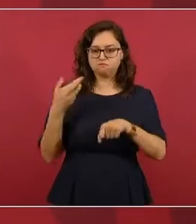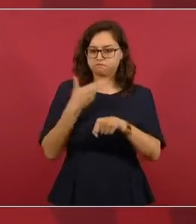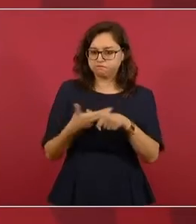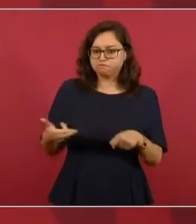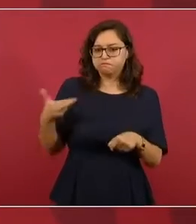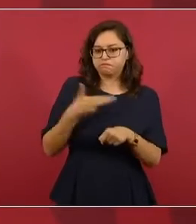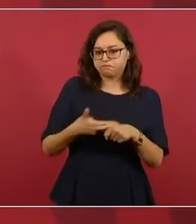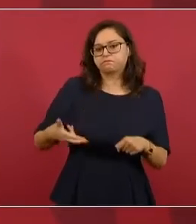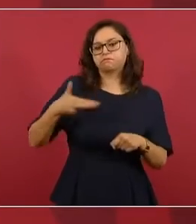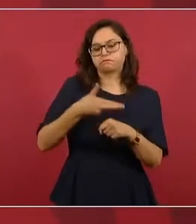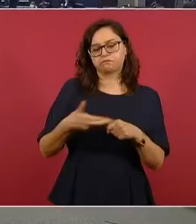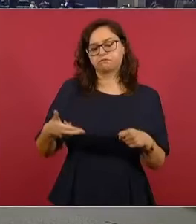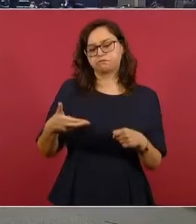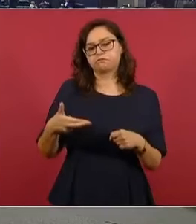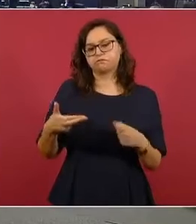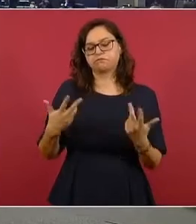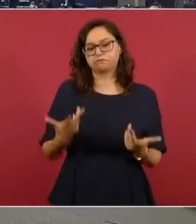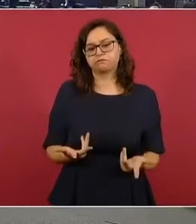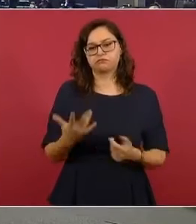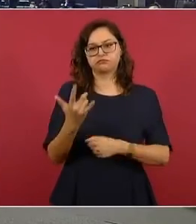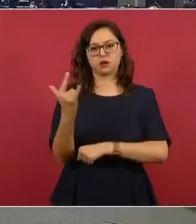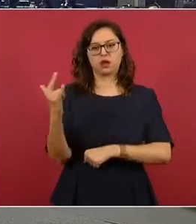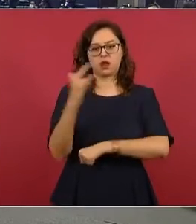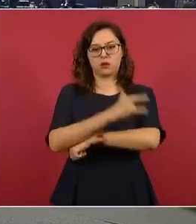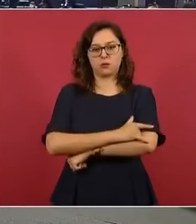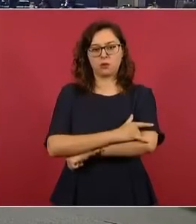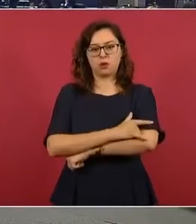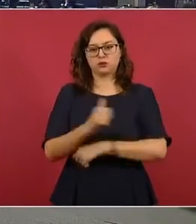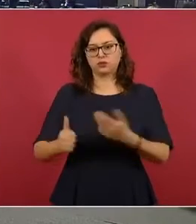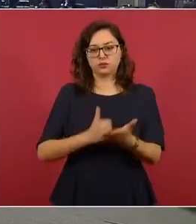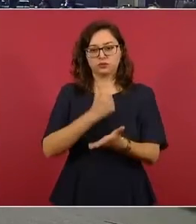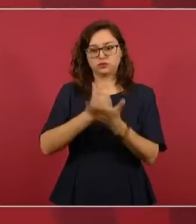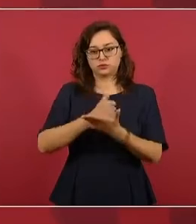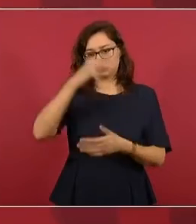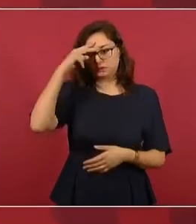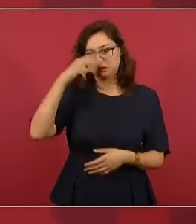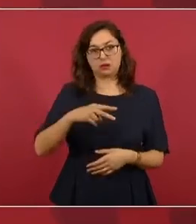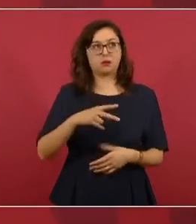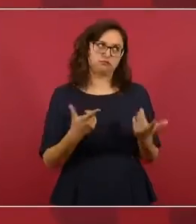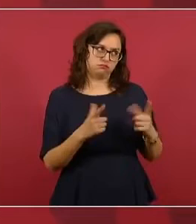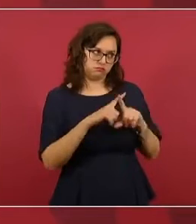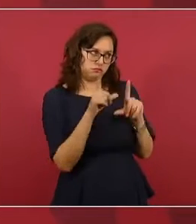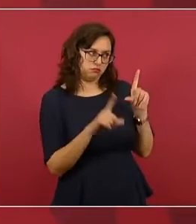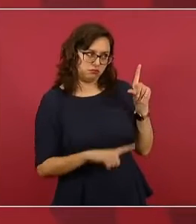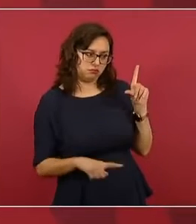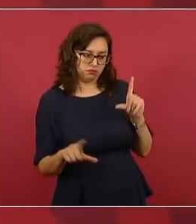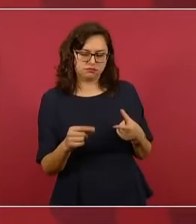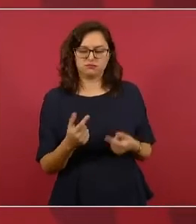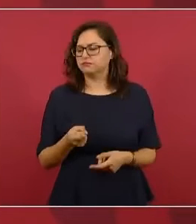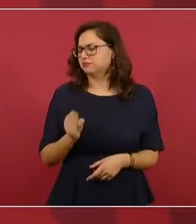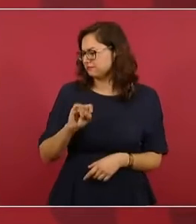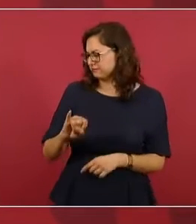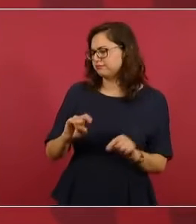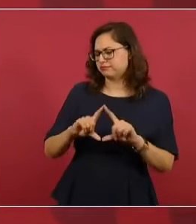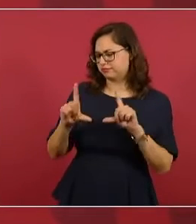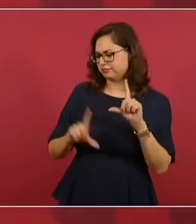el aeropuerto de la Ciudad de México, en todo el país. Sí. Se está trabajando en